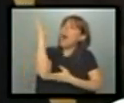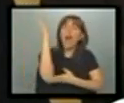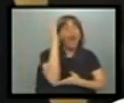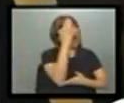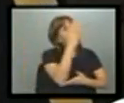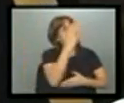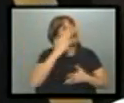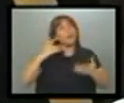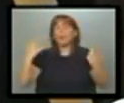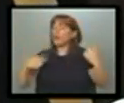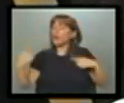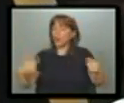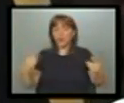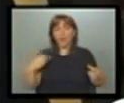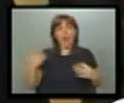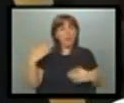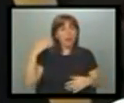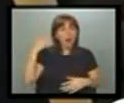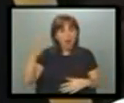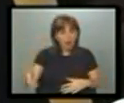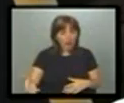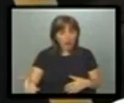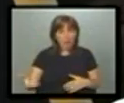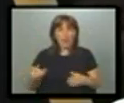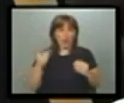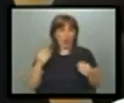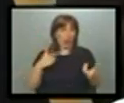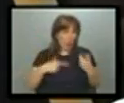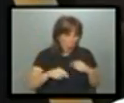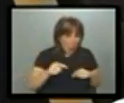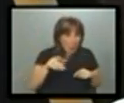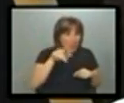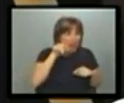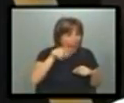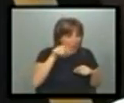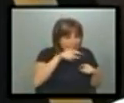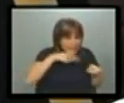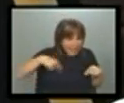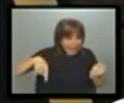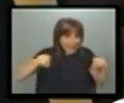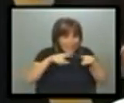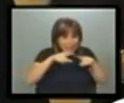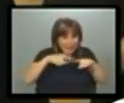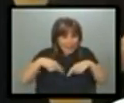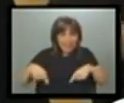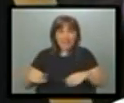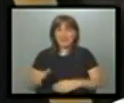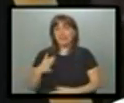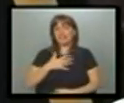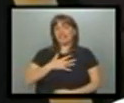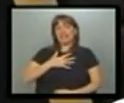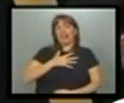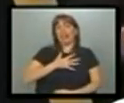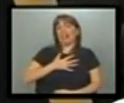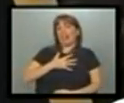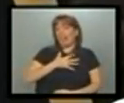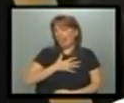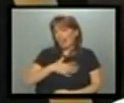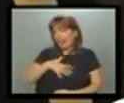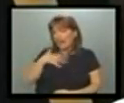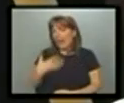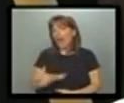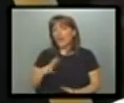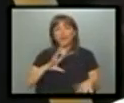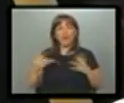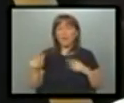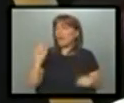Argentina. Esto es realmente inaudito porque todo esto es vomitivo, la verdad, el dinero mal habido, la manera,